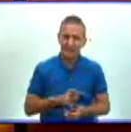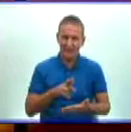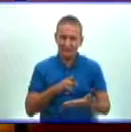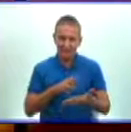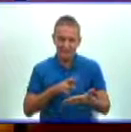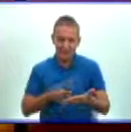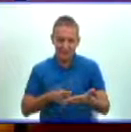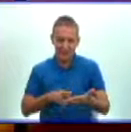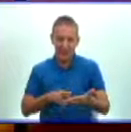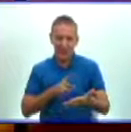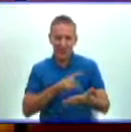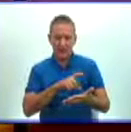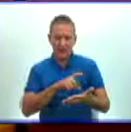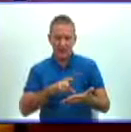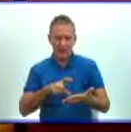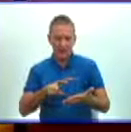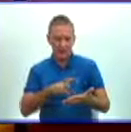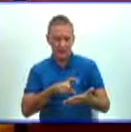de revisión de la redacción